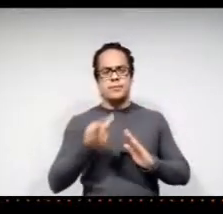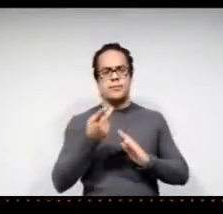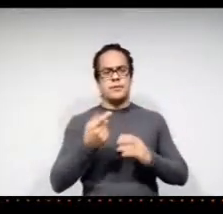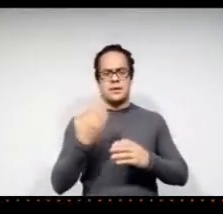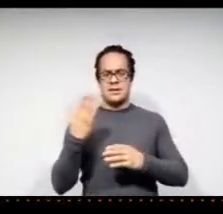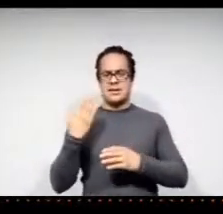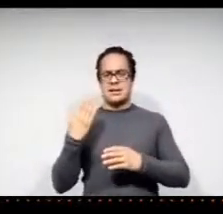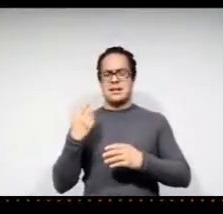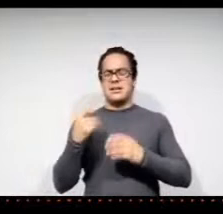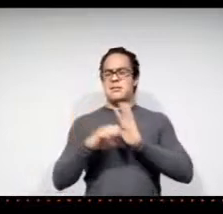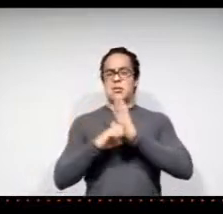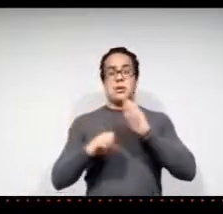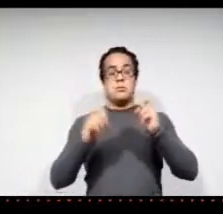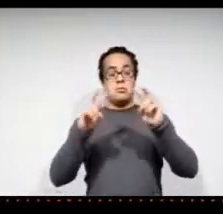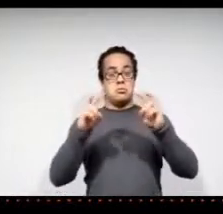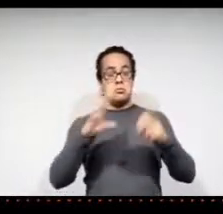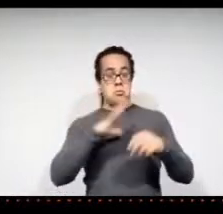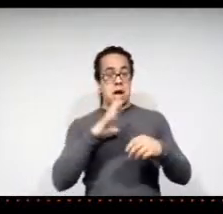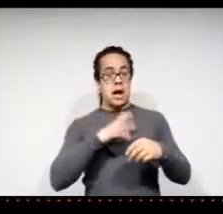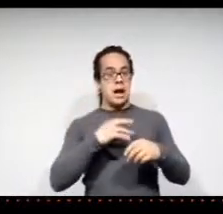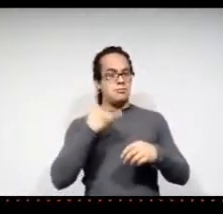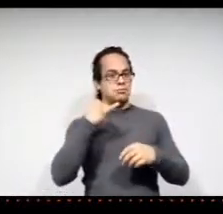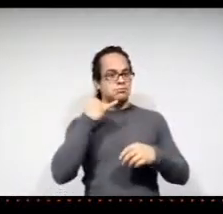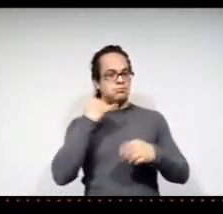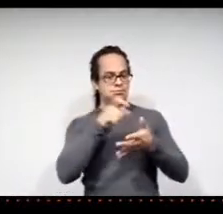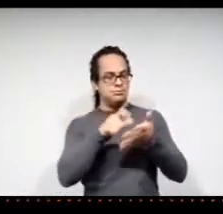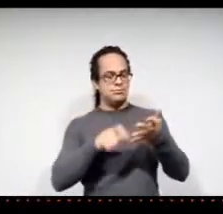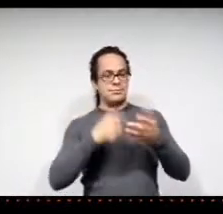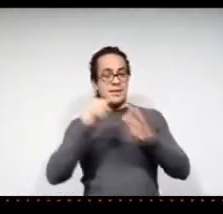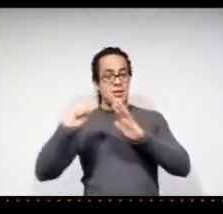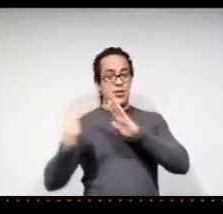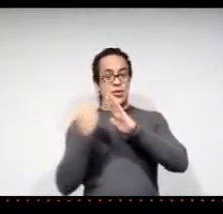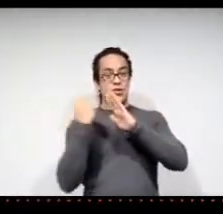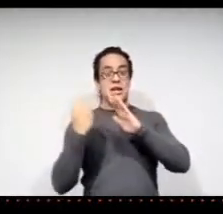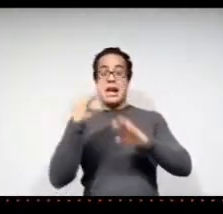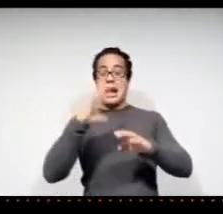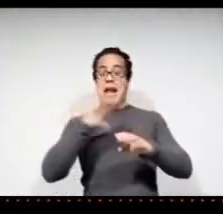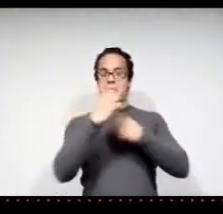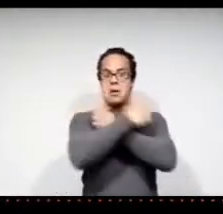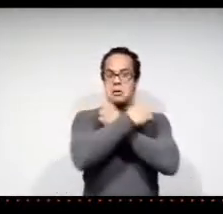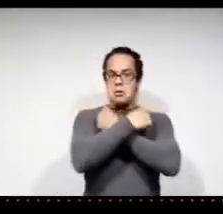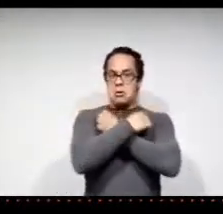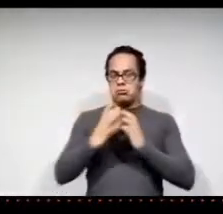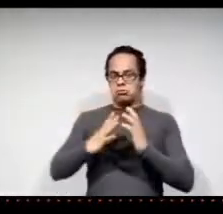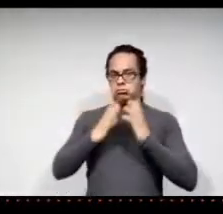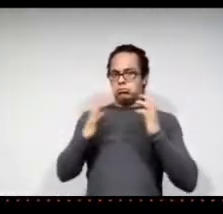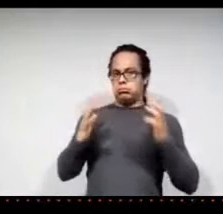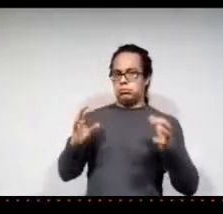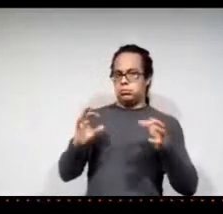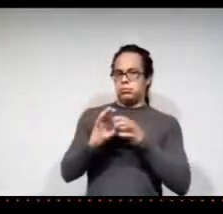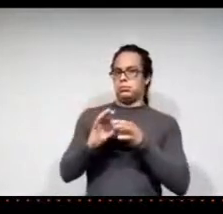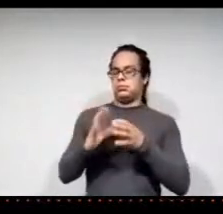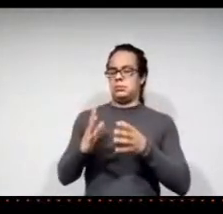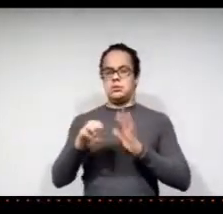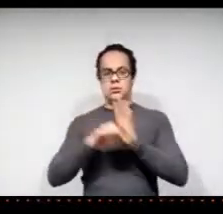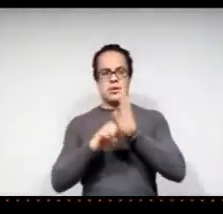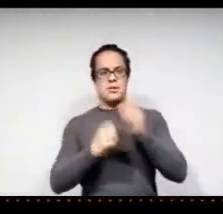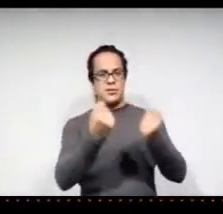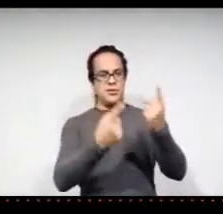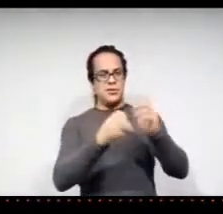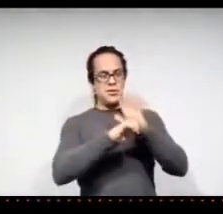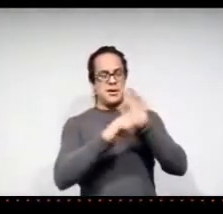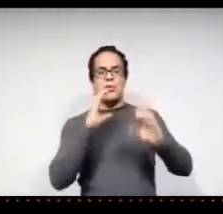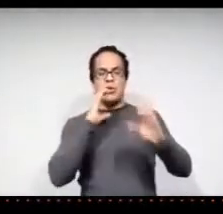los dispositivos y la educación se vio impactada por ello. En términos de que muchas prácticas comunes, la comunicación,